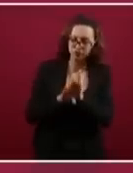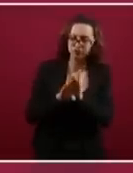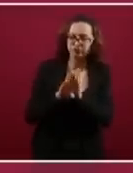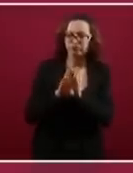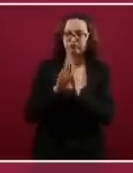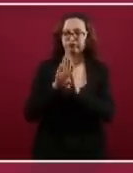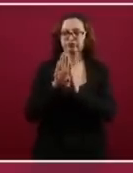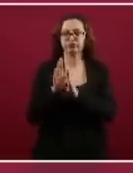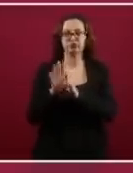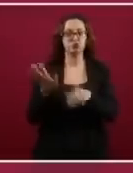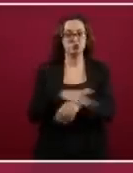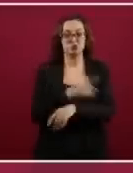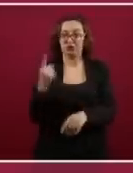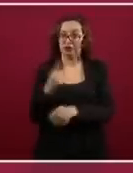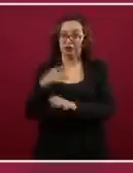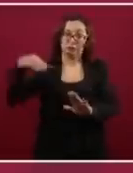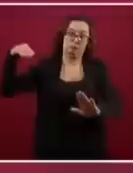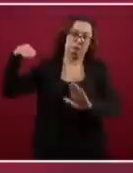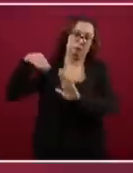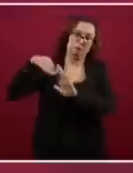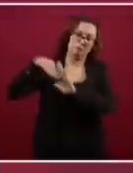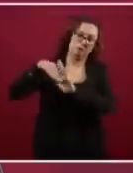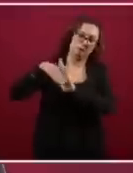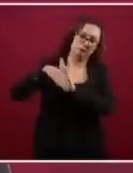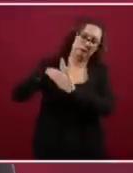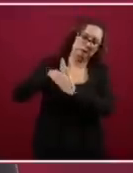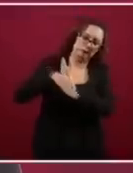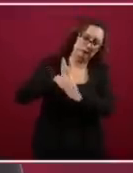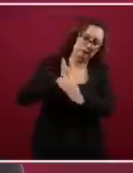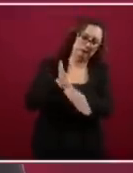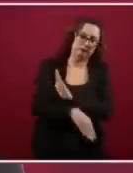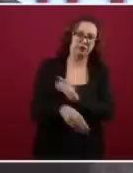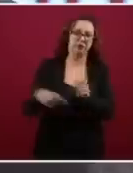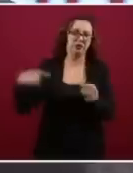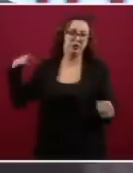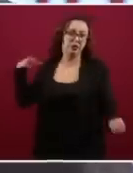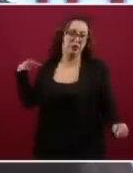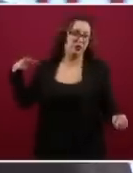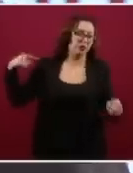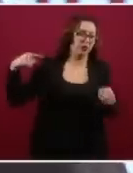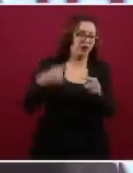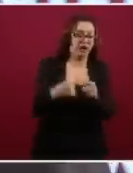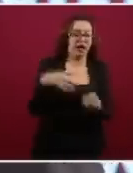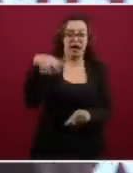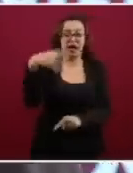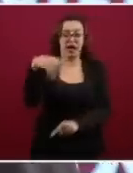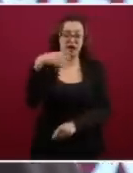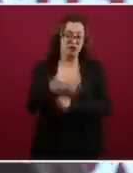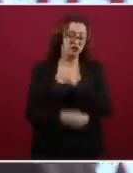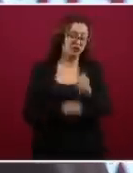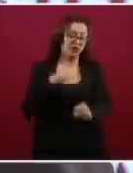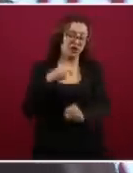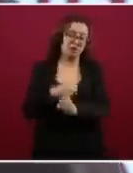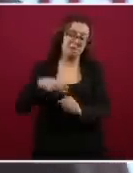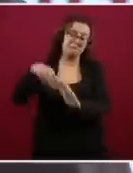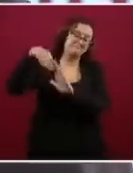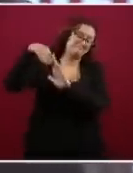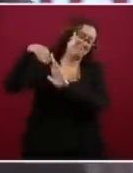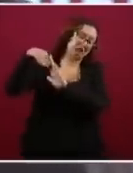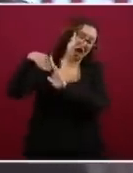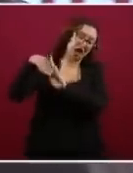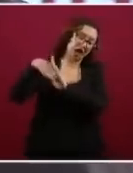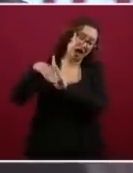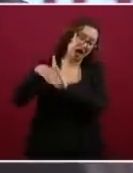se estaba cayendo, que venía en picada desde hace 14 años,